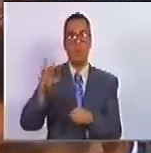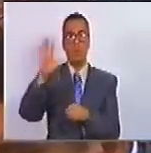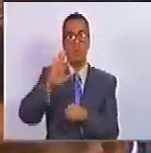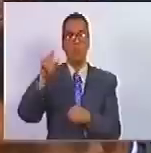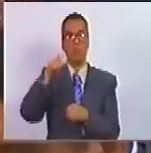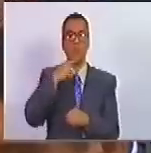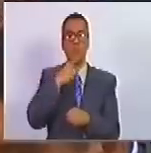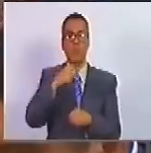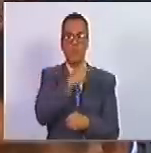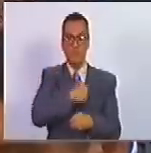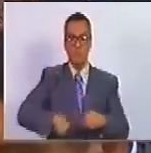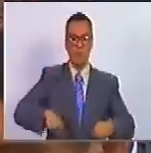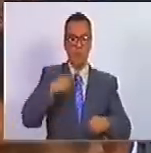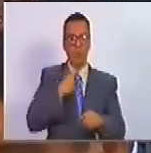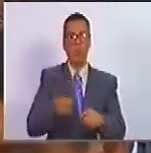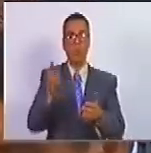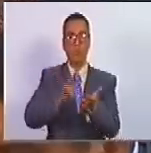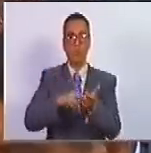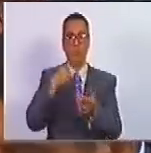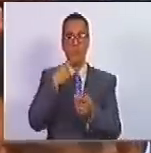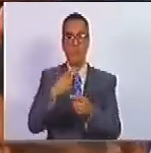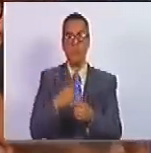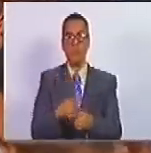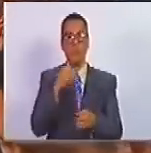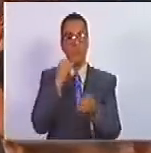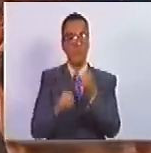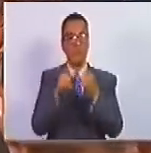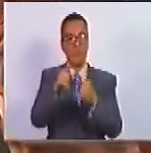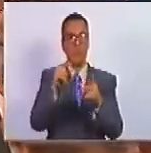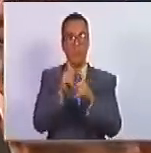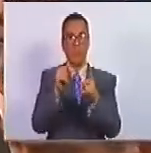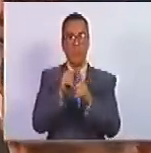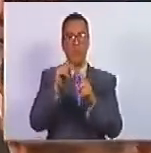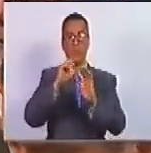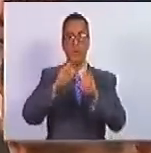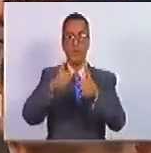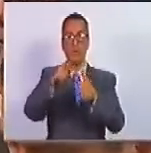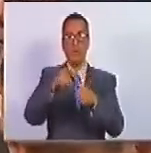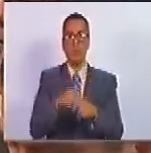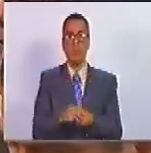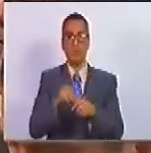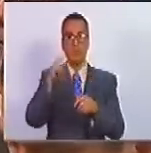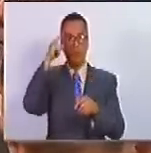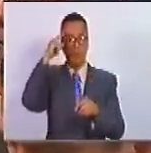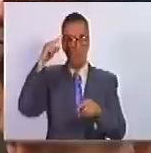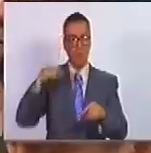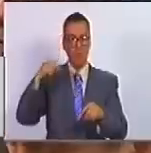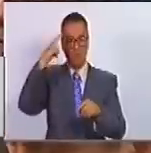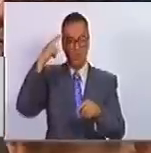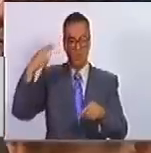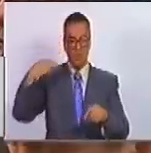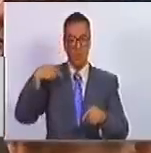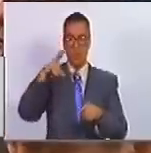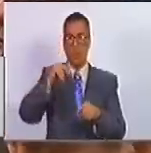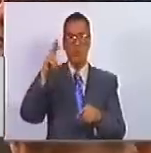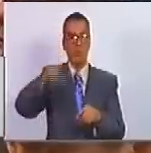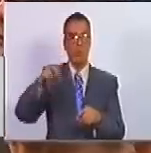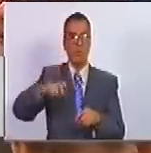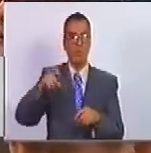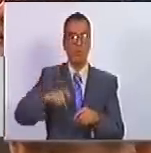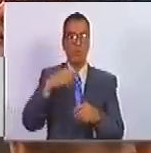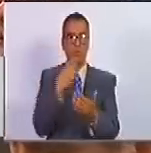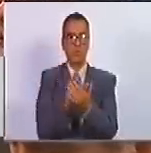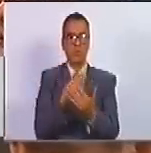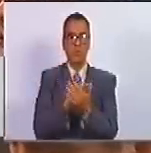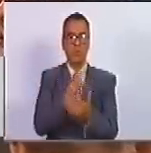por eso, señor presidente, que repito y termino con la frase con que empiezo: un policía de honor no necesita más